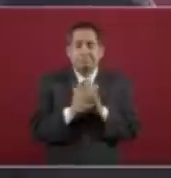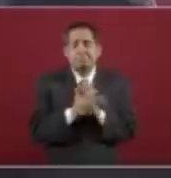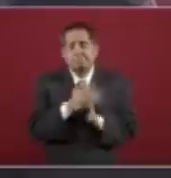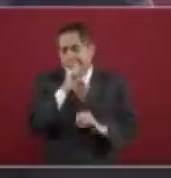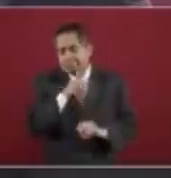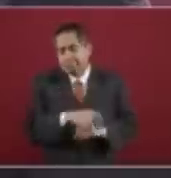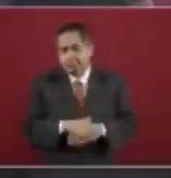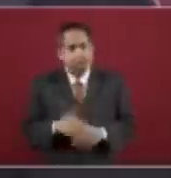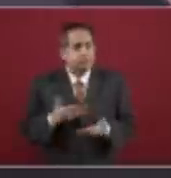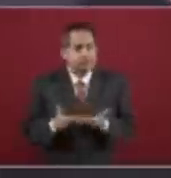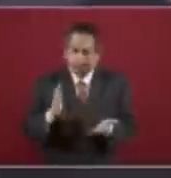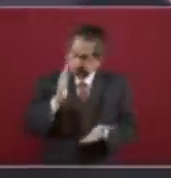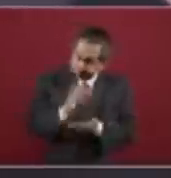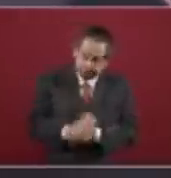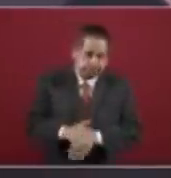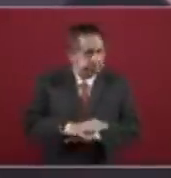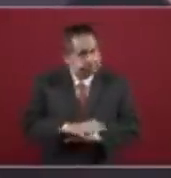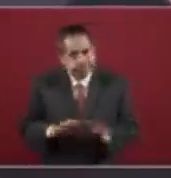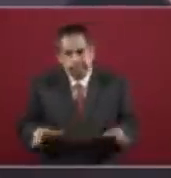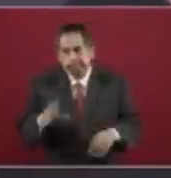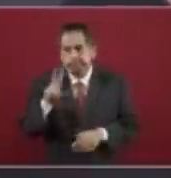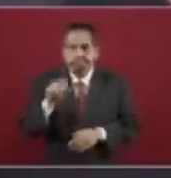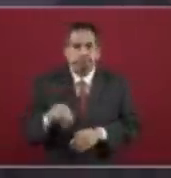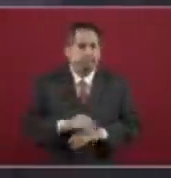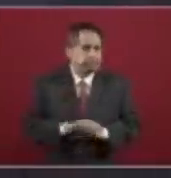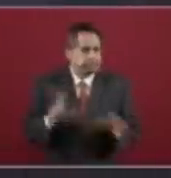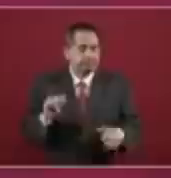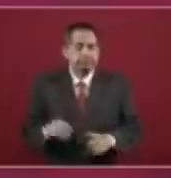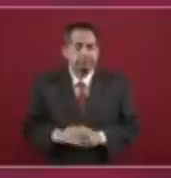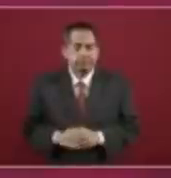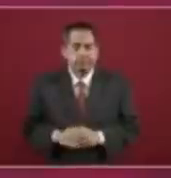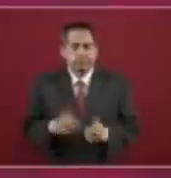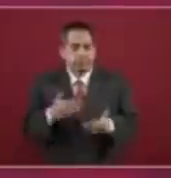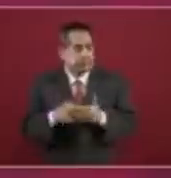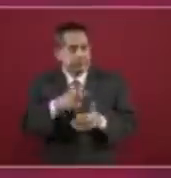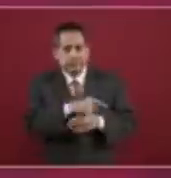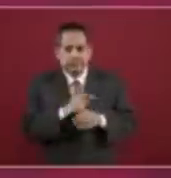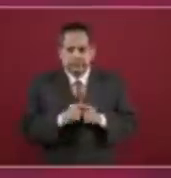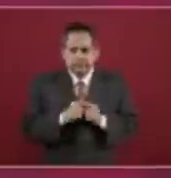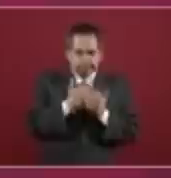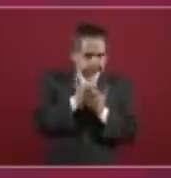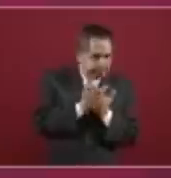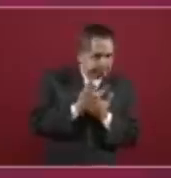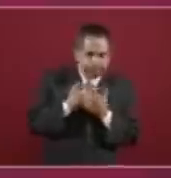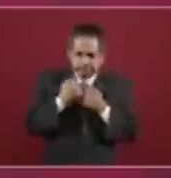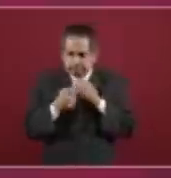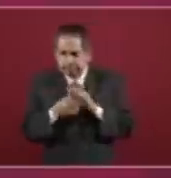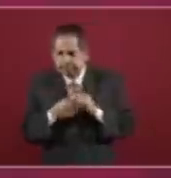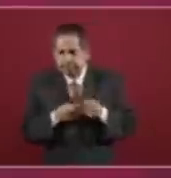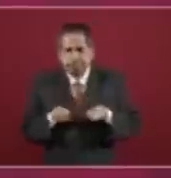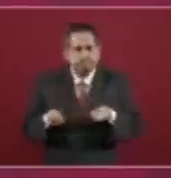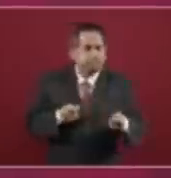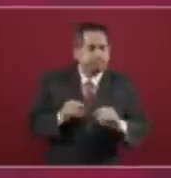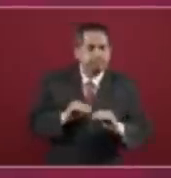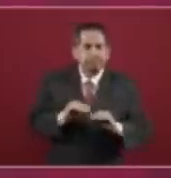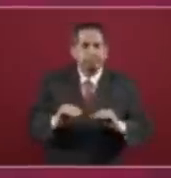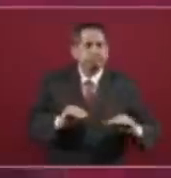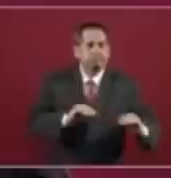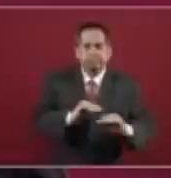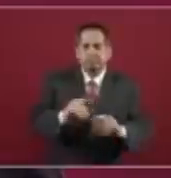y ahora ya no es así. Entonces, ahí andan con sus listas queriendo meter ellos